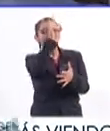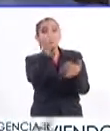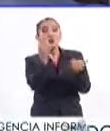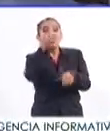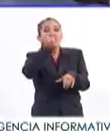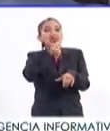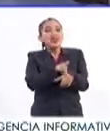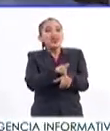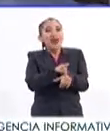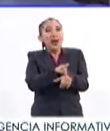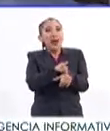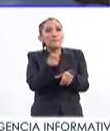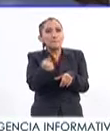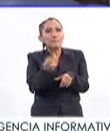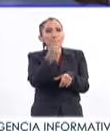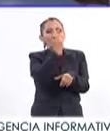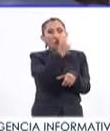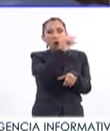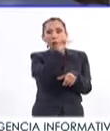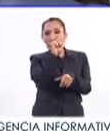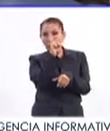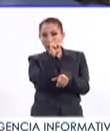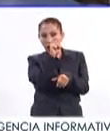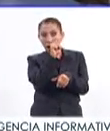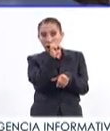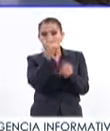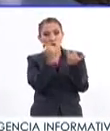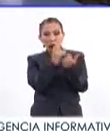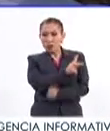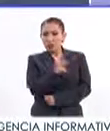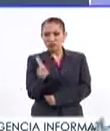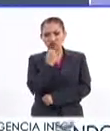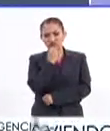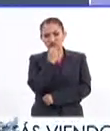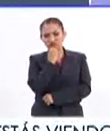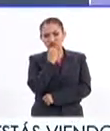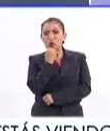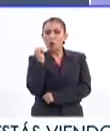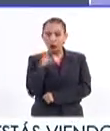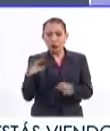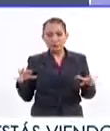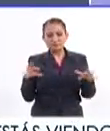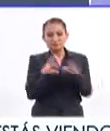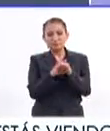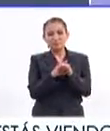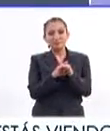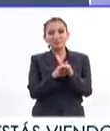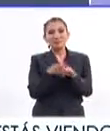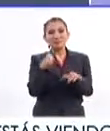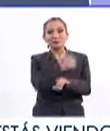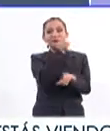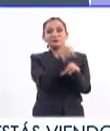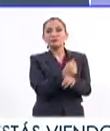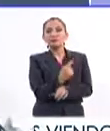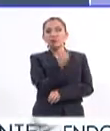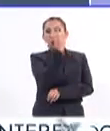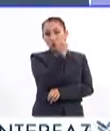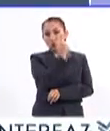un día, uno agua. Entonces, ritualmente te da pauta para que establezcas un